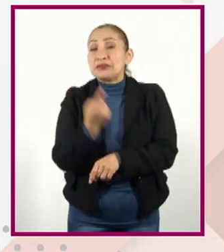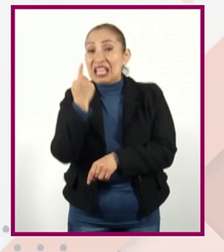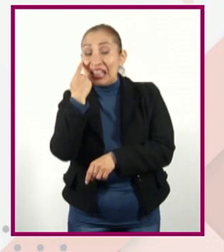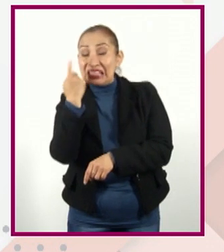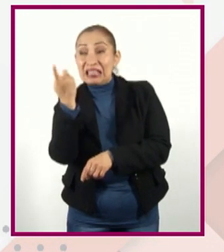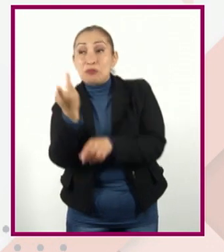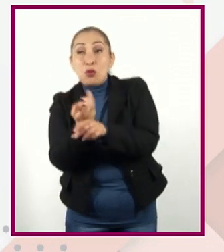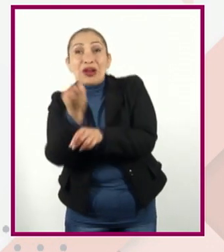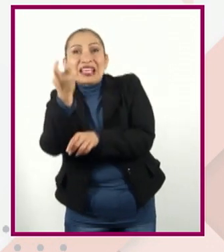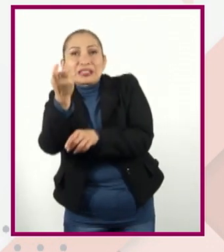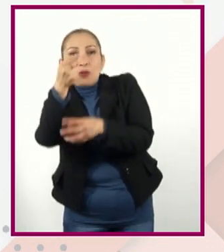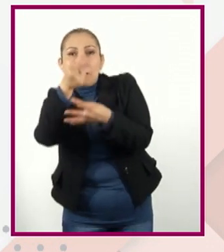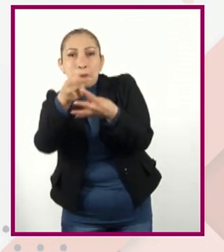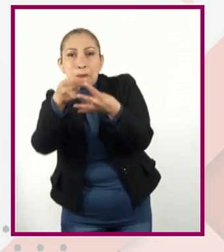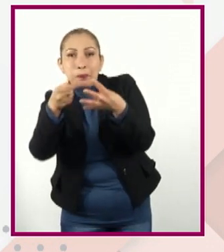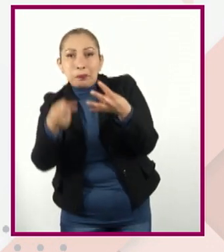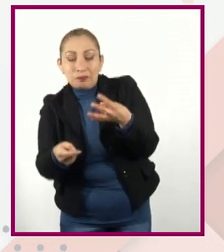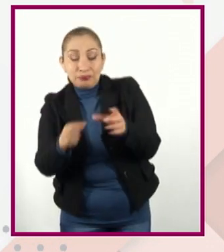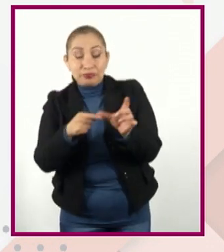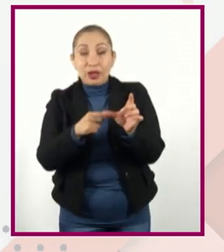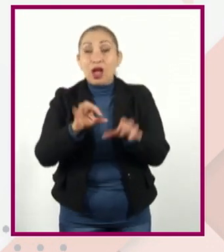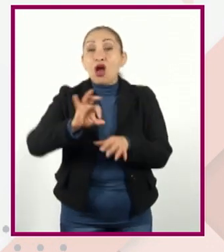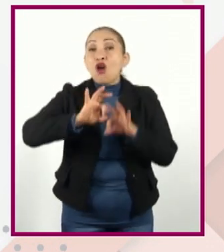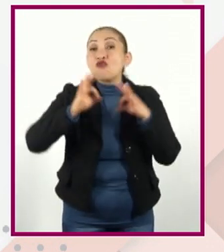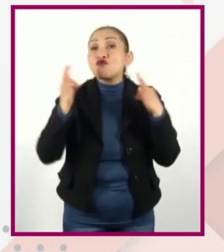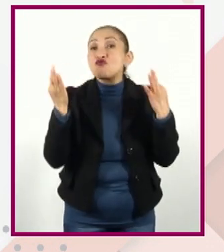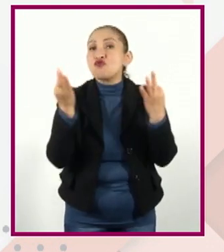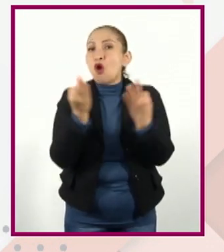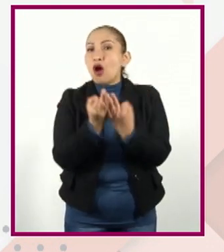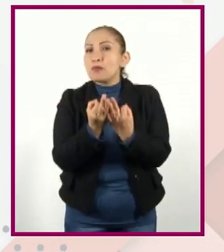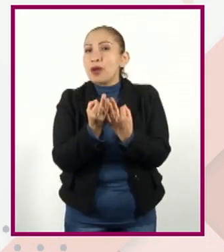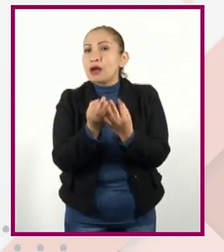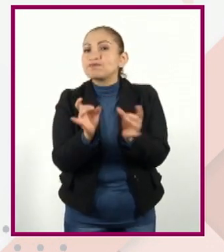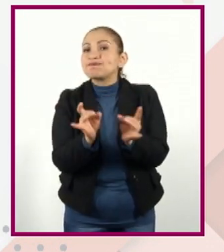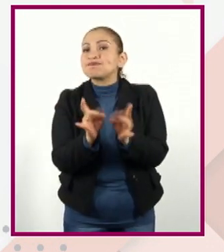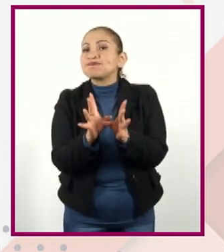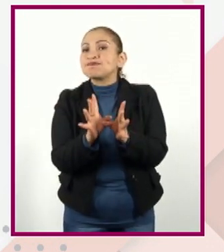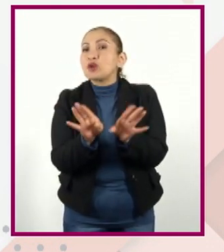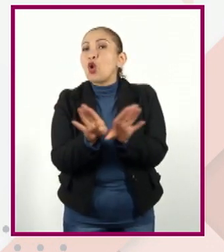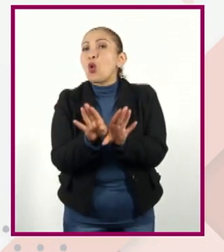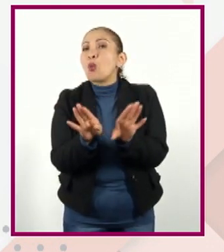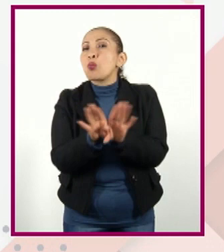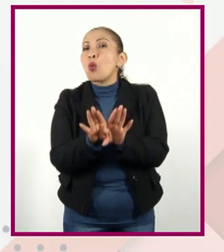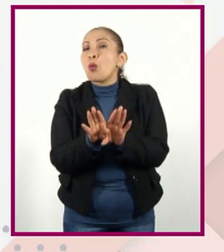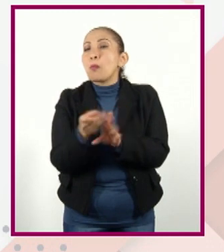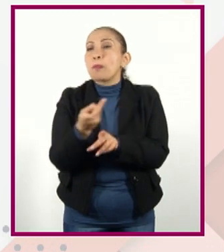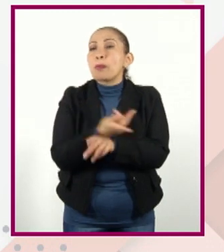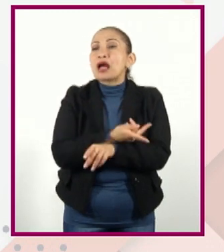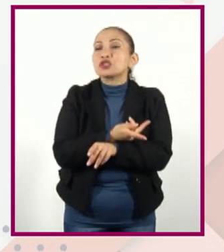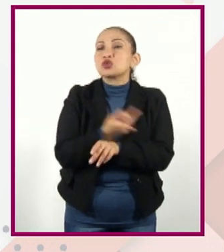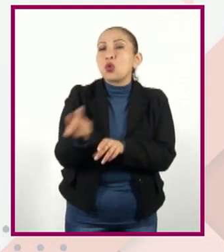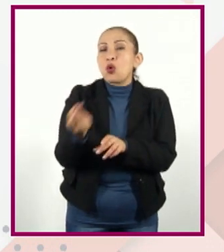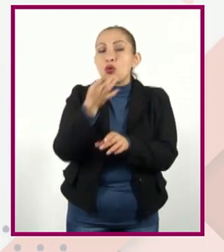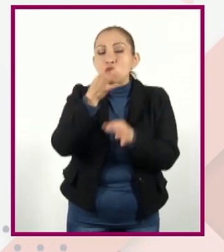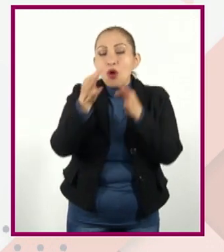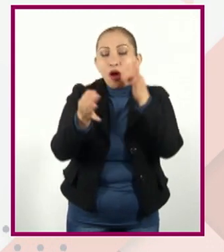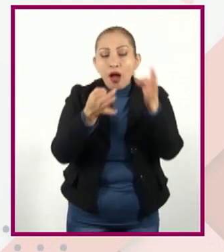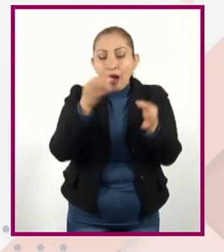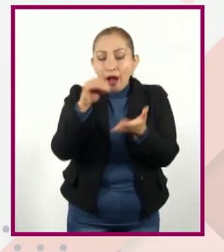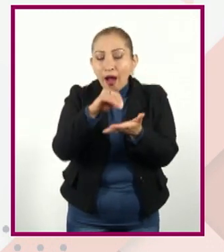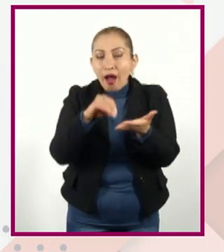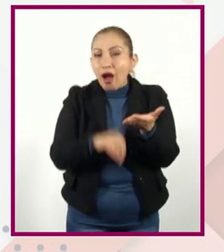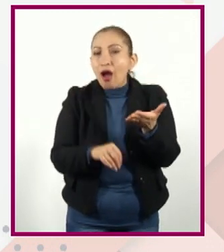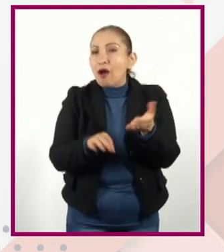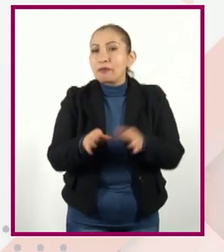causa? La forma. Describe las circunstancias y los modos con los que se han presentado los hechos. ¿Cómo sucedió?